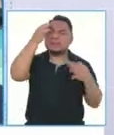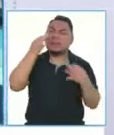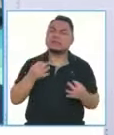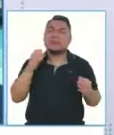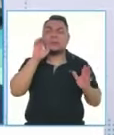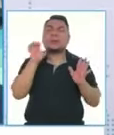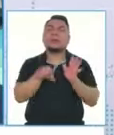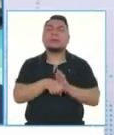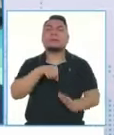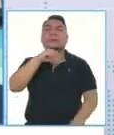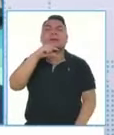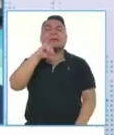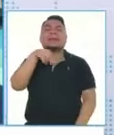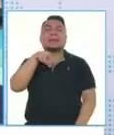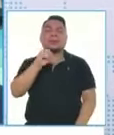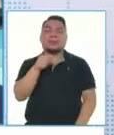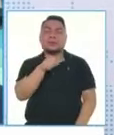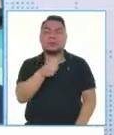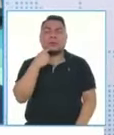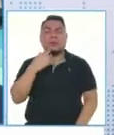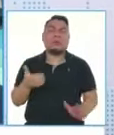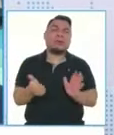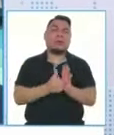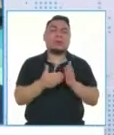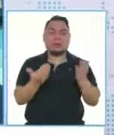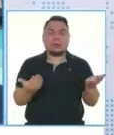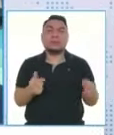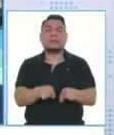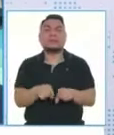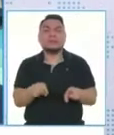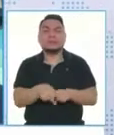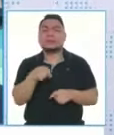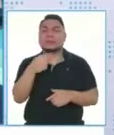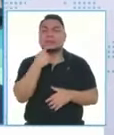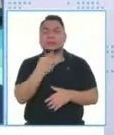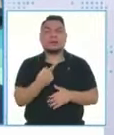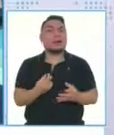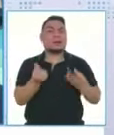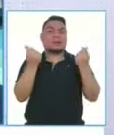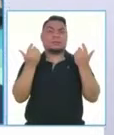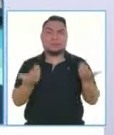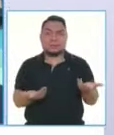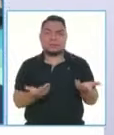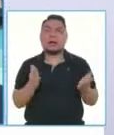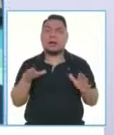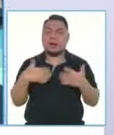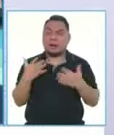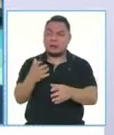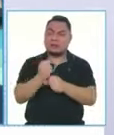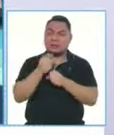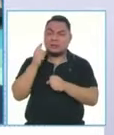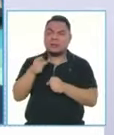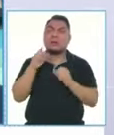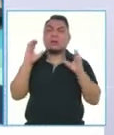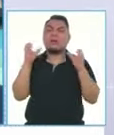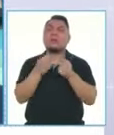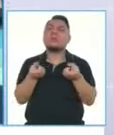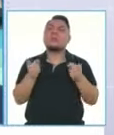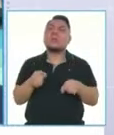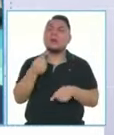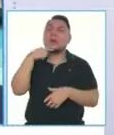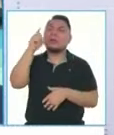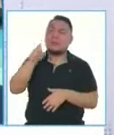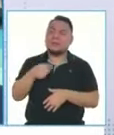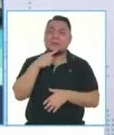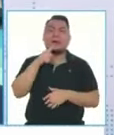Por ejemplo, Gino Costa estuvo pues en contra y él cuestionó la rapidez que había tomado esta comisión cuando se